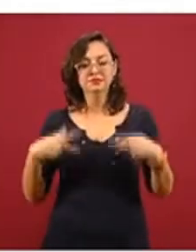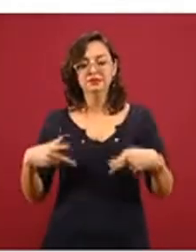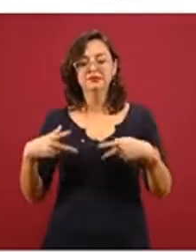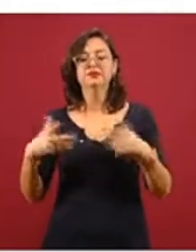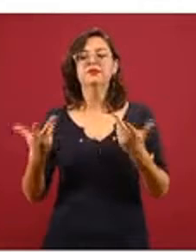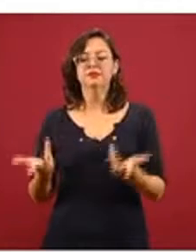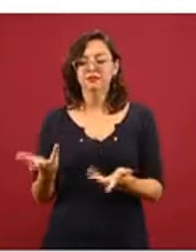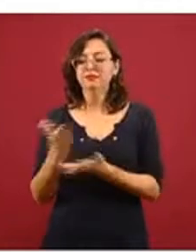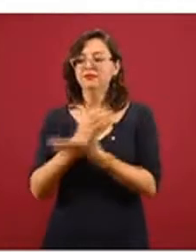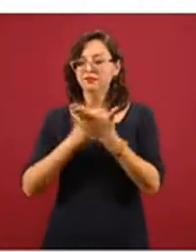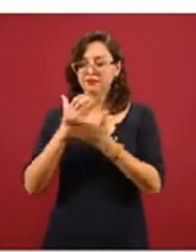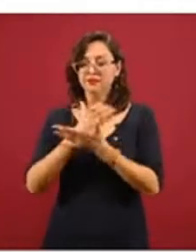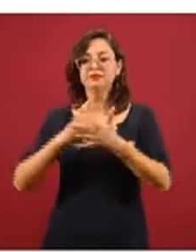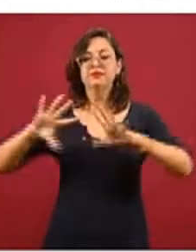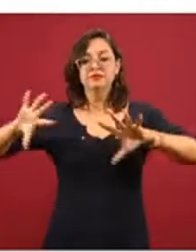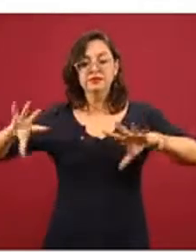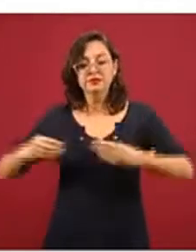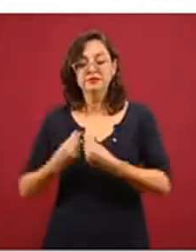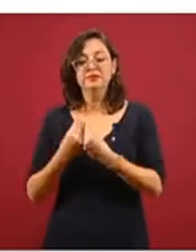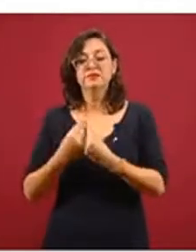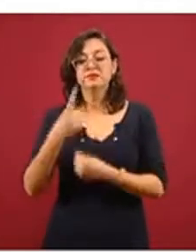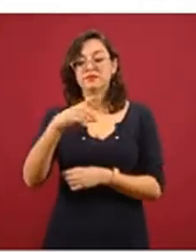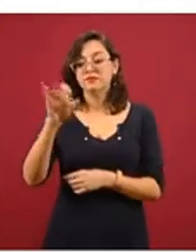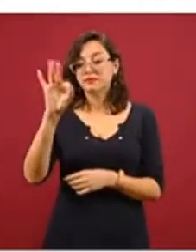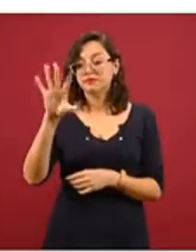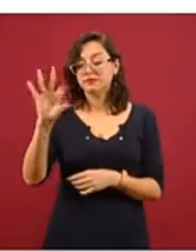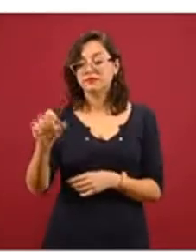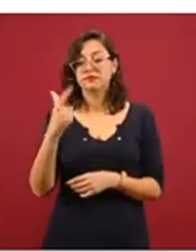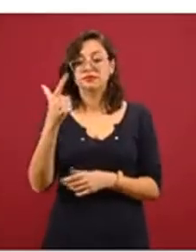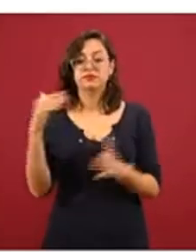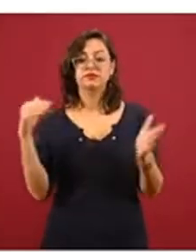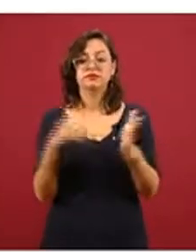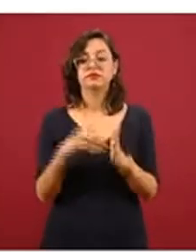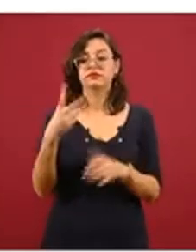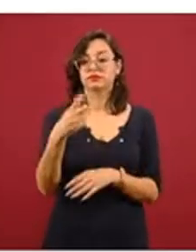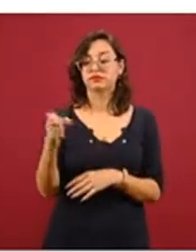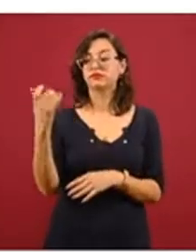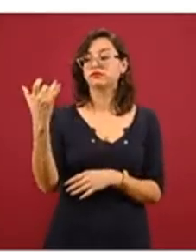total acumulado de personas recuperadas de